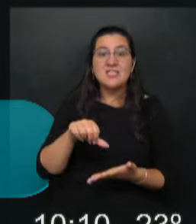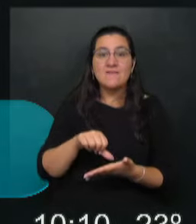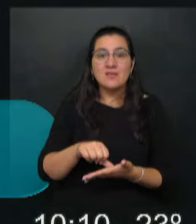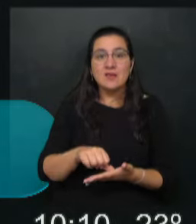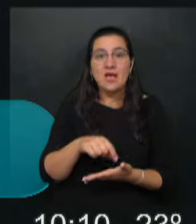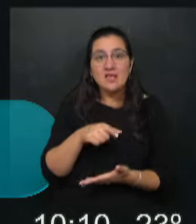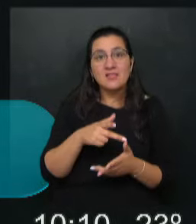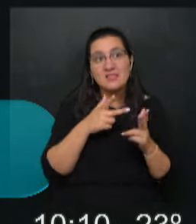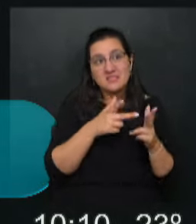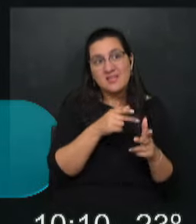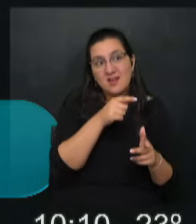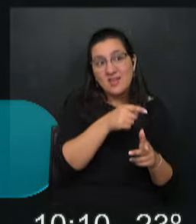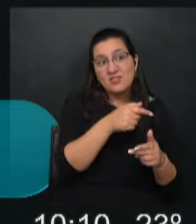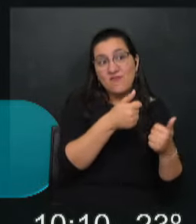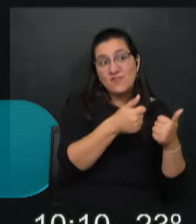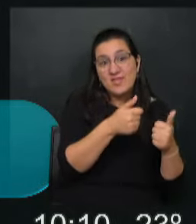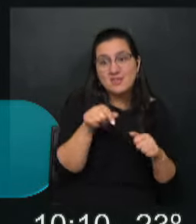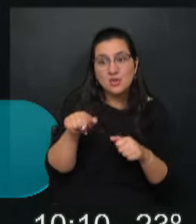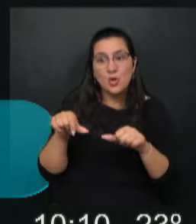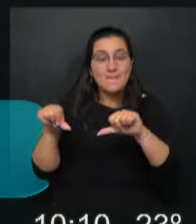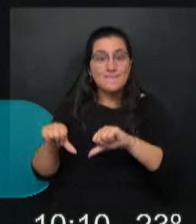dónde estaba el bien y dónde estaba el mal, que era,